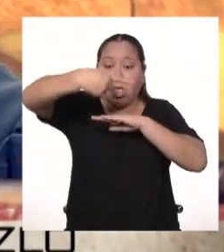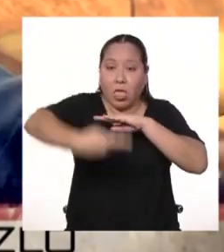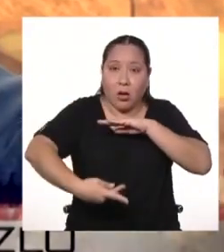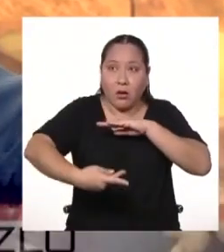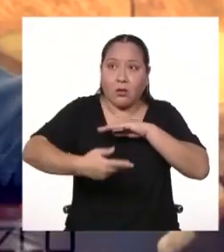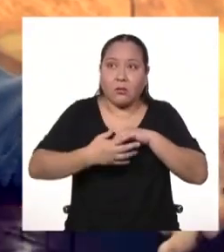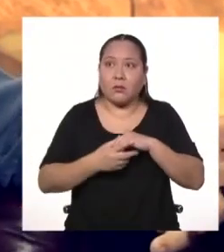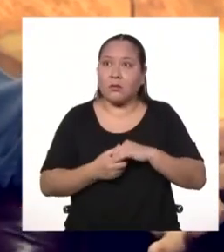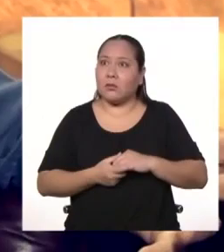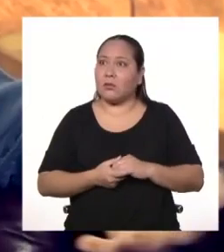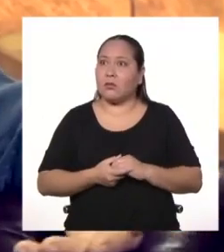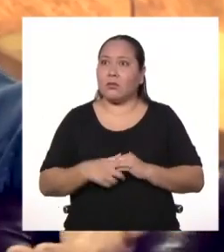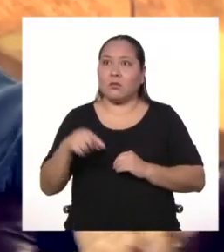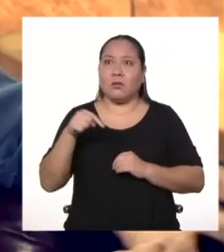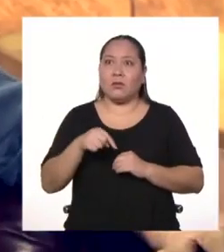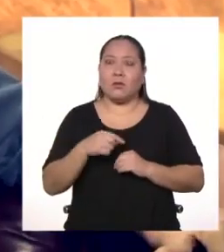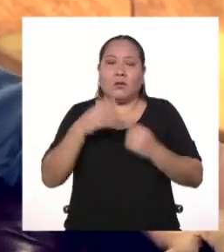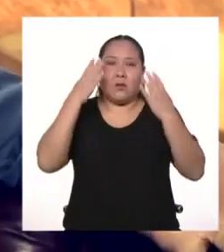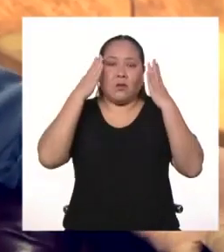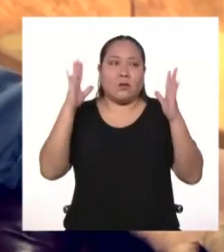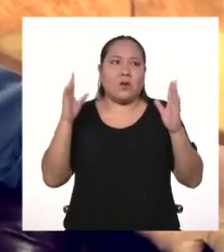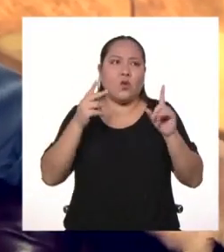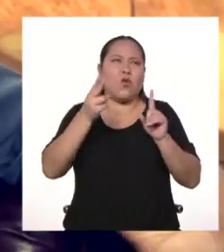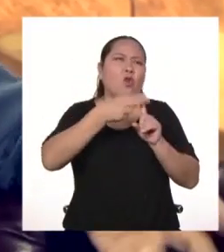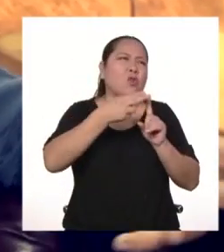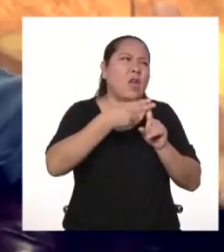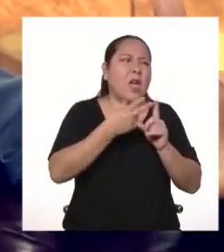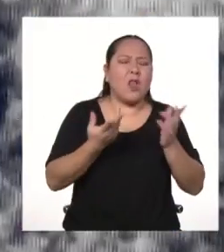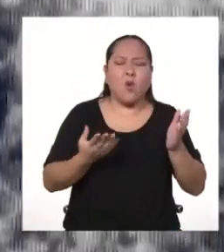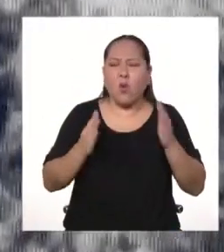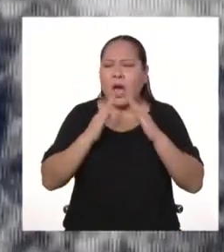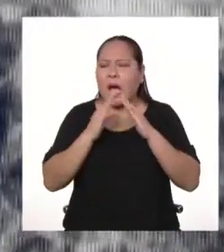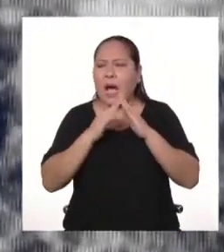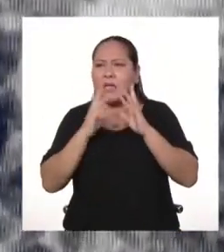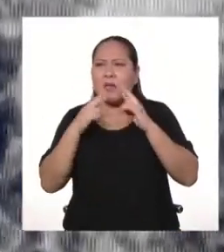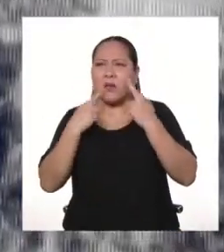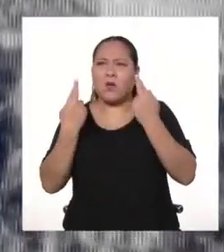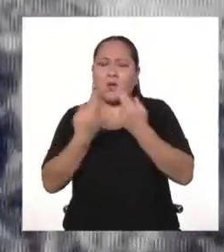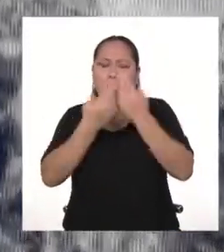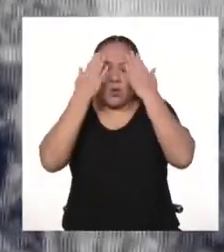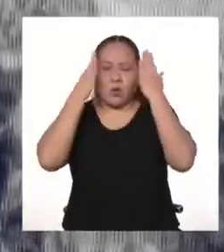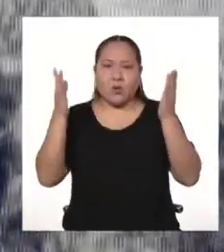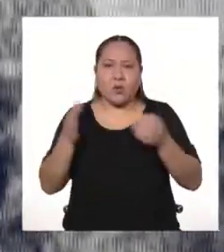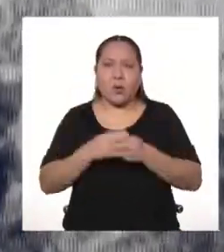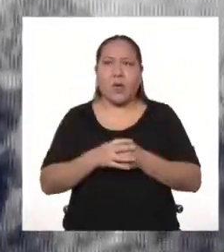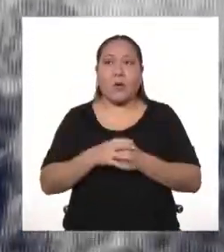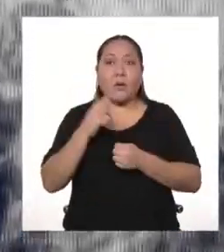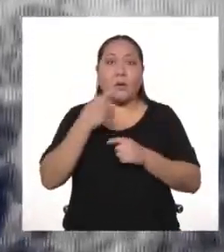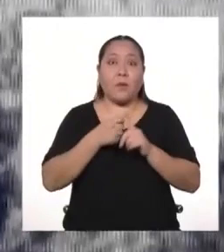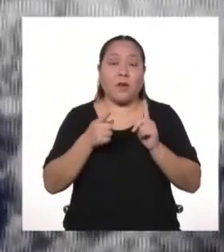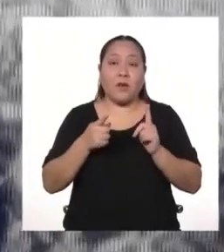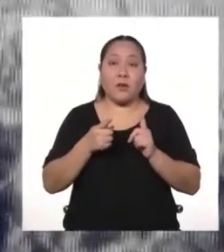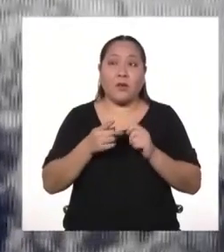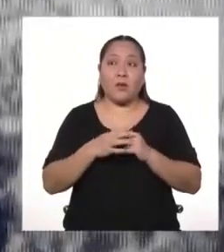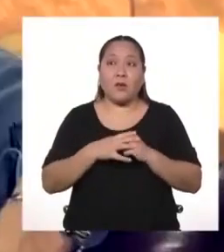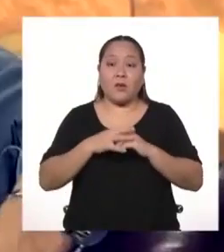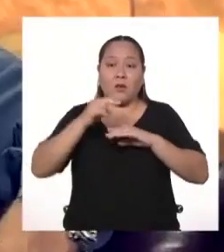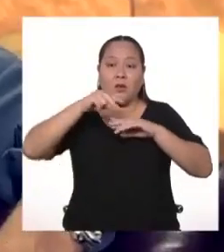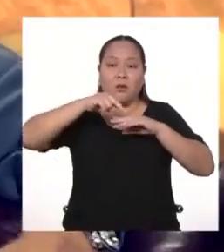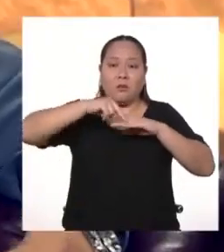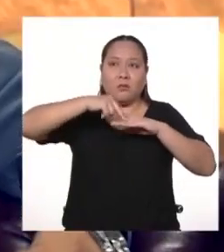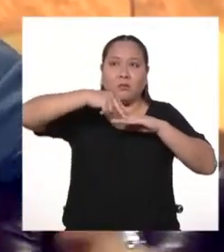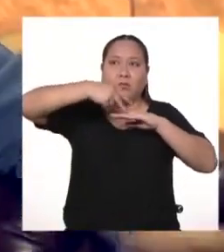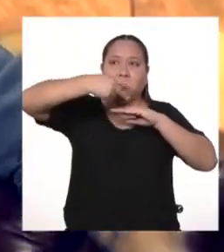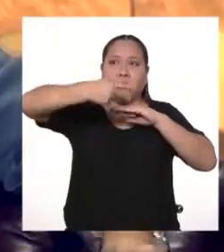era no sé si era un hotel o una casa de reuniones, un club. Pero está en la escalera,